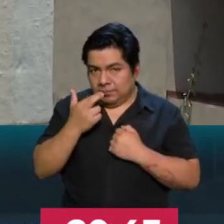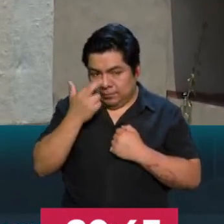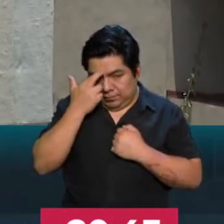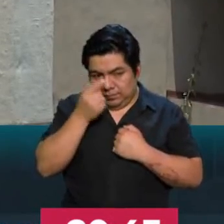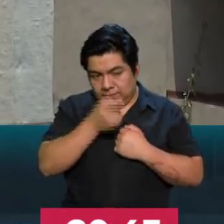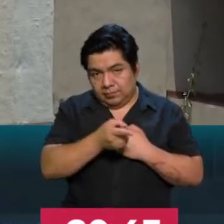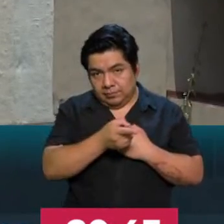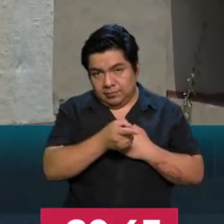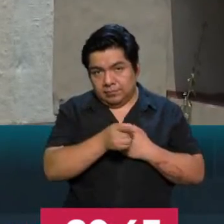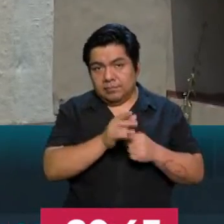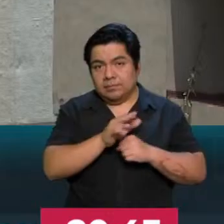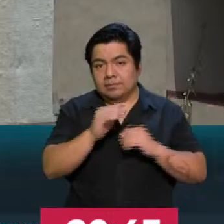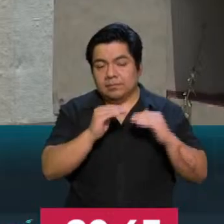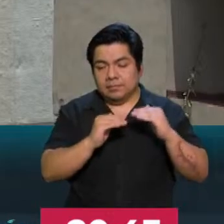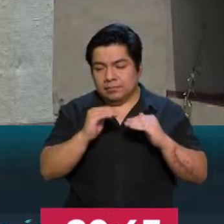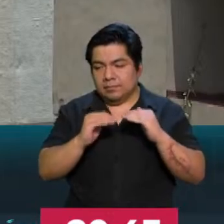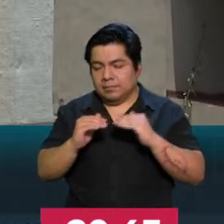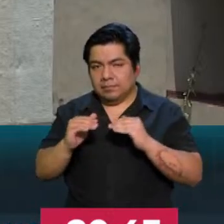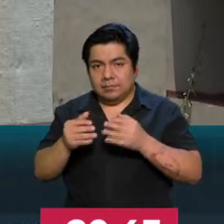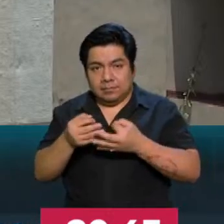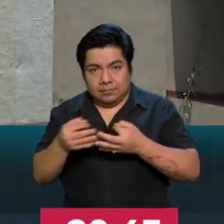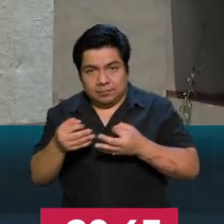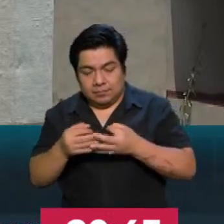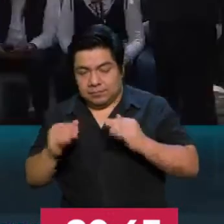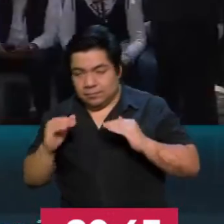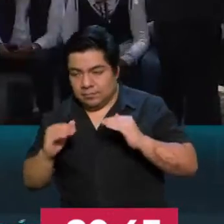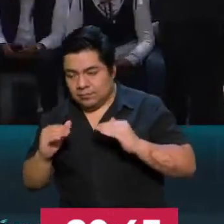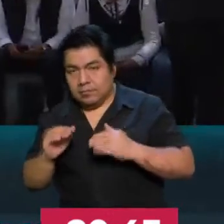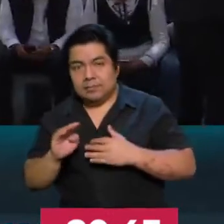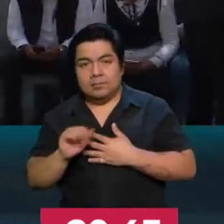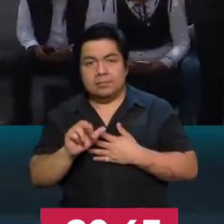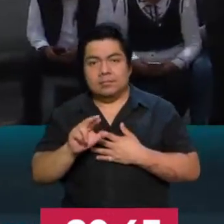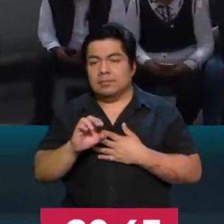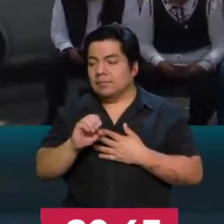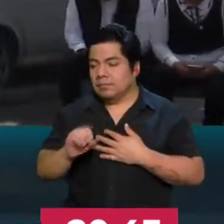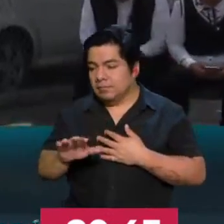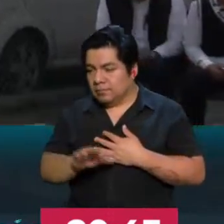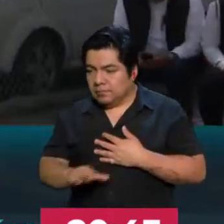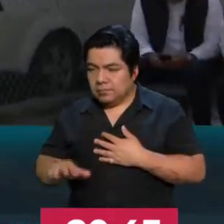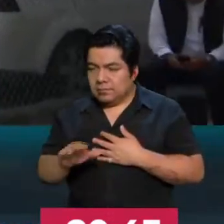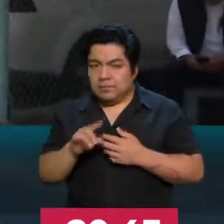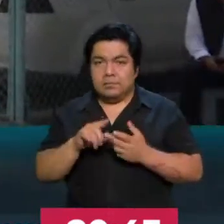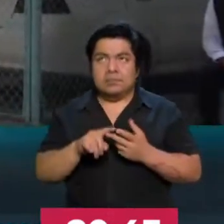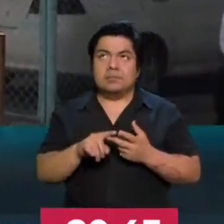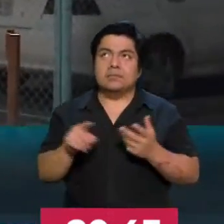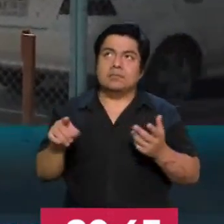ejemplo, las dinámicas del territorio, el equilibrio barrial, la dimensión ambiental,